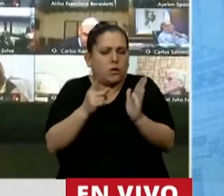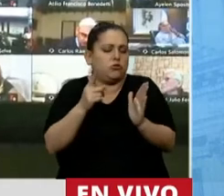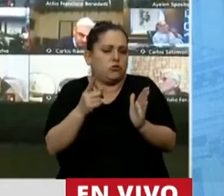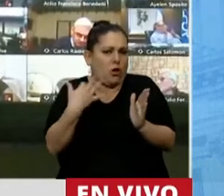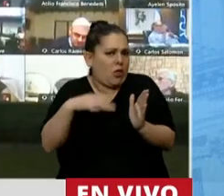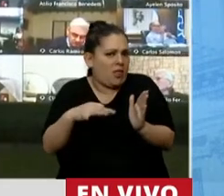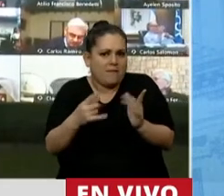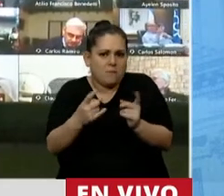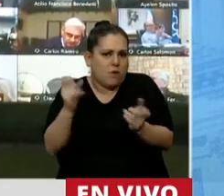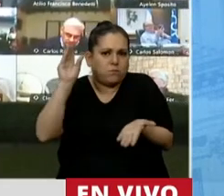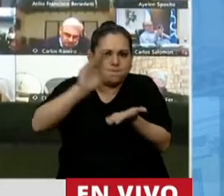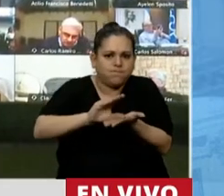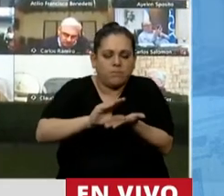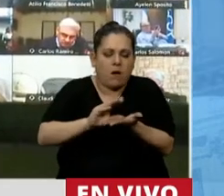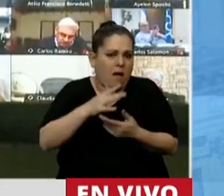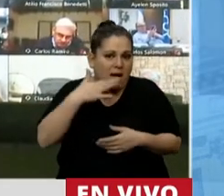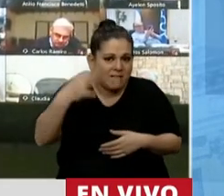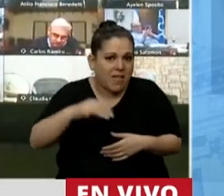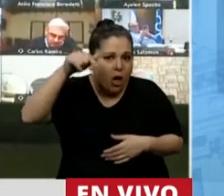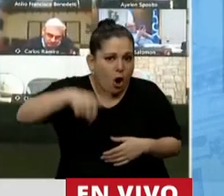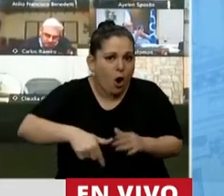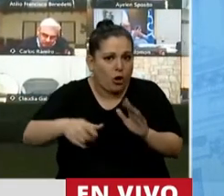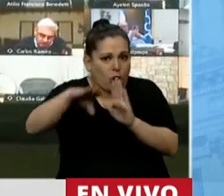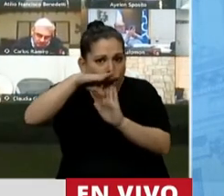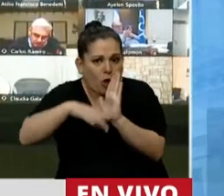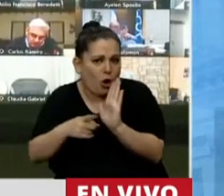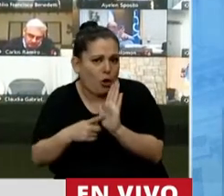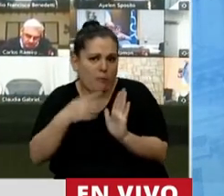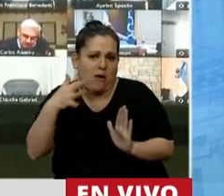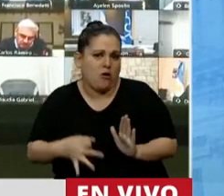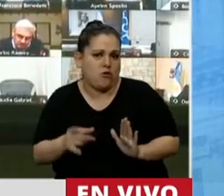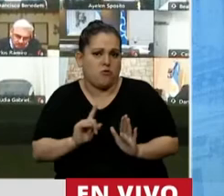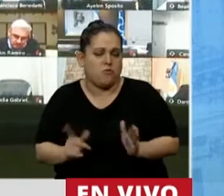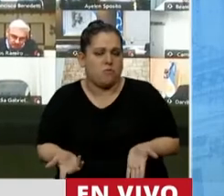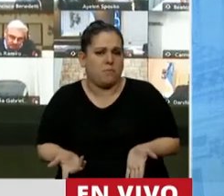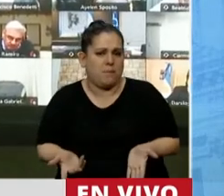institucionalidad. Nada de eso aporta hoy esta norma. Miren,